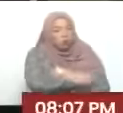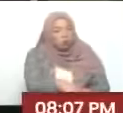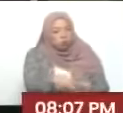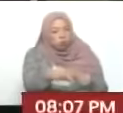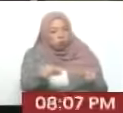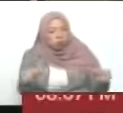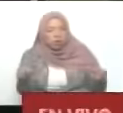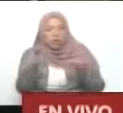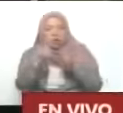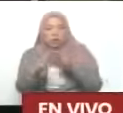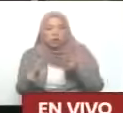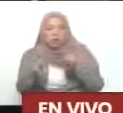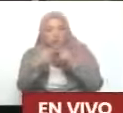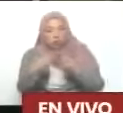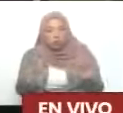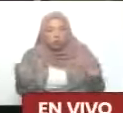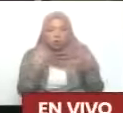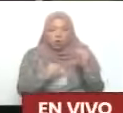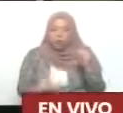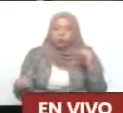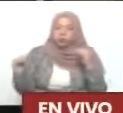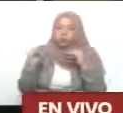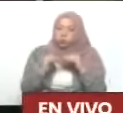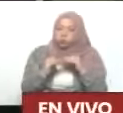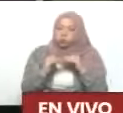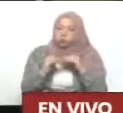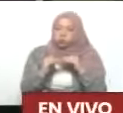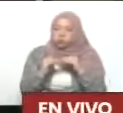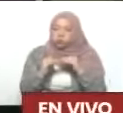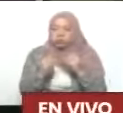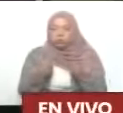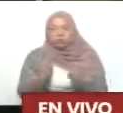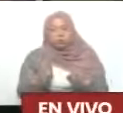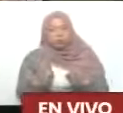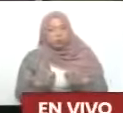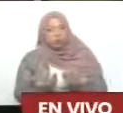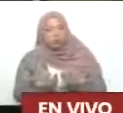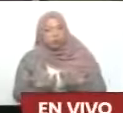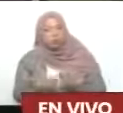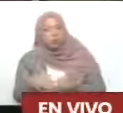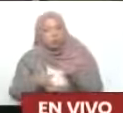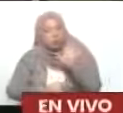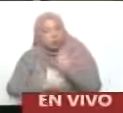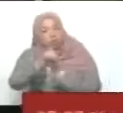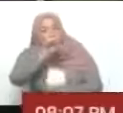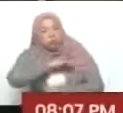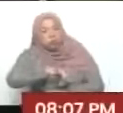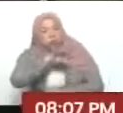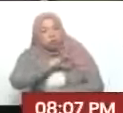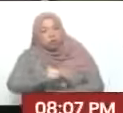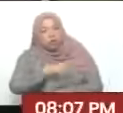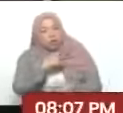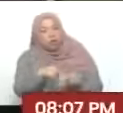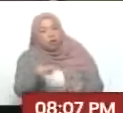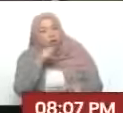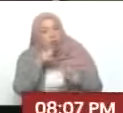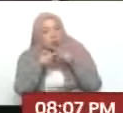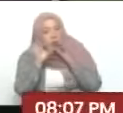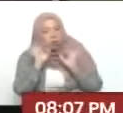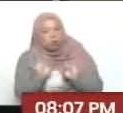haya paz, quiere que haya igualdad, quiere que haya un desarrollo social. Pero la pregunta concreta